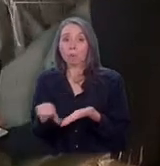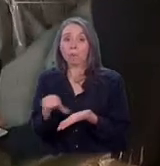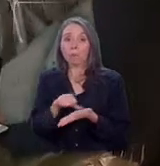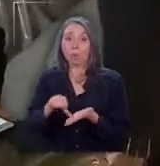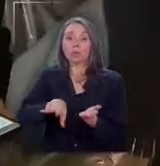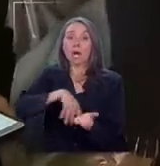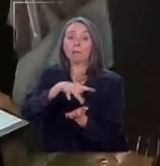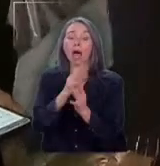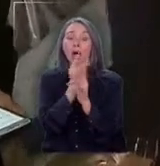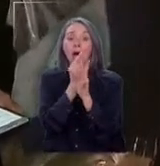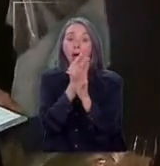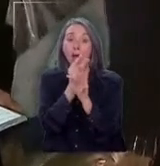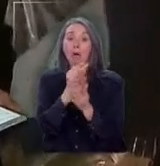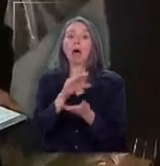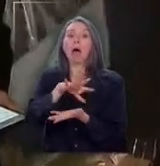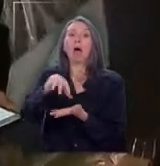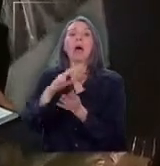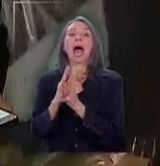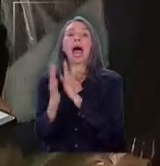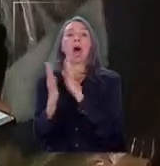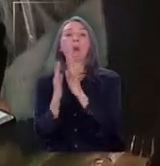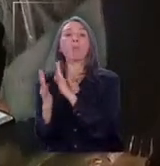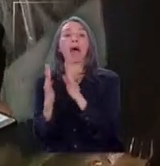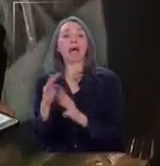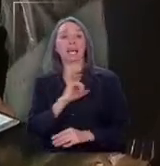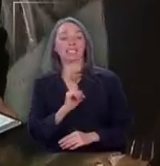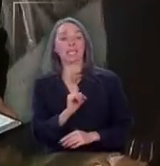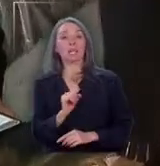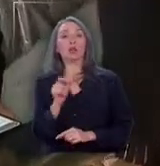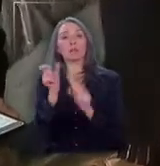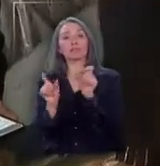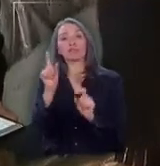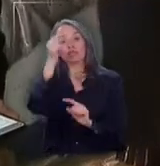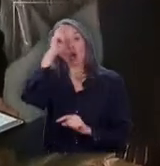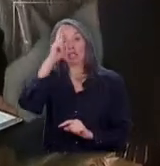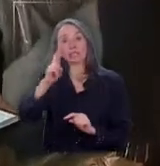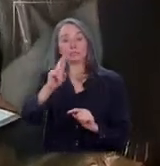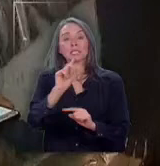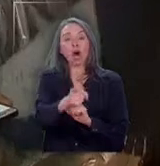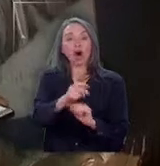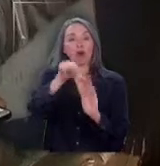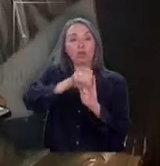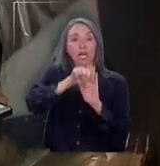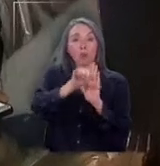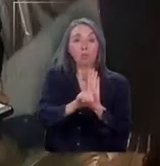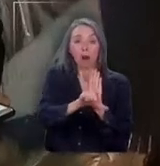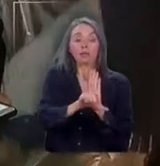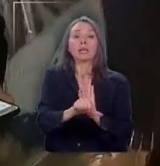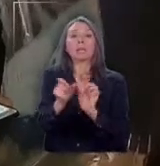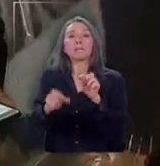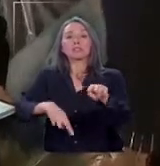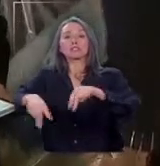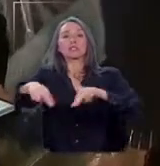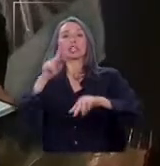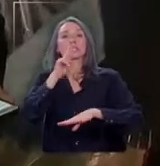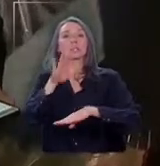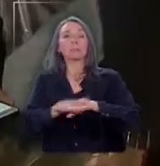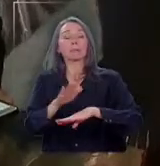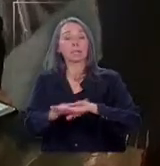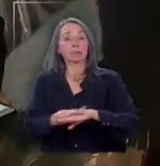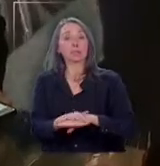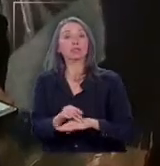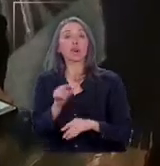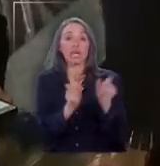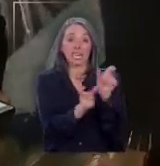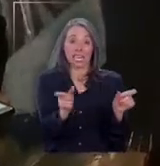ejemplo en la Plaza de Armas o en el paseo humada por no respetar la cuarentena por personas que estaban en la calle sin permiso y Acá evidentemente hay una situación